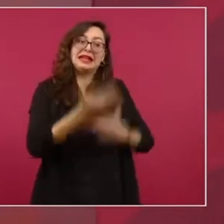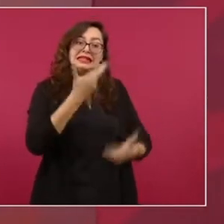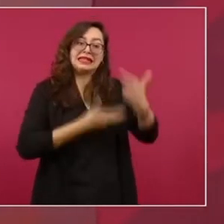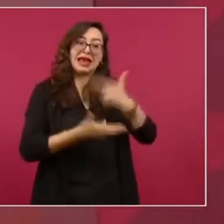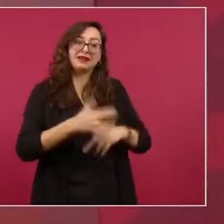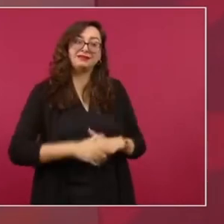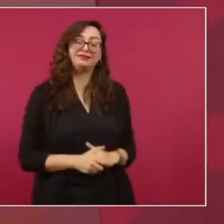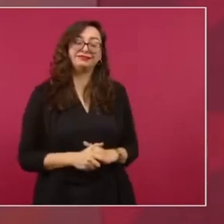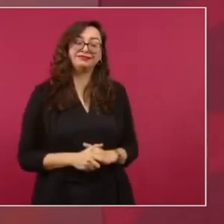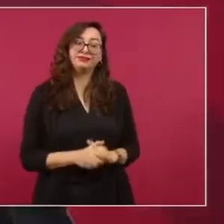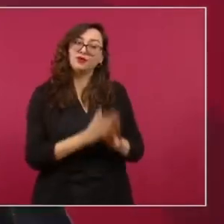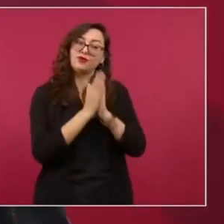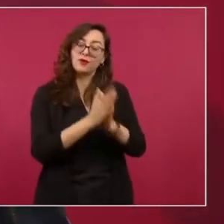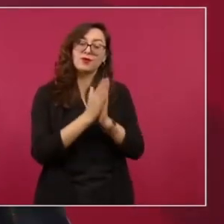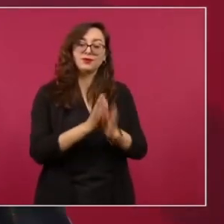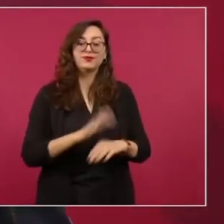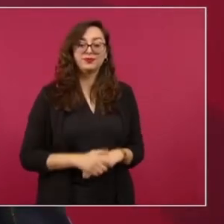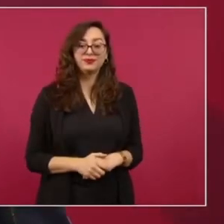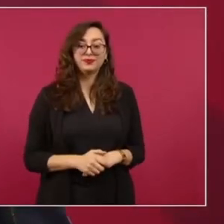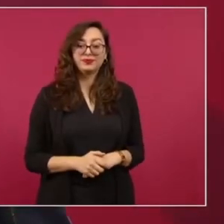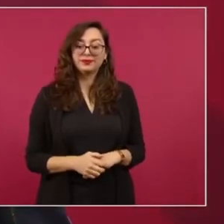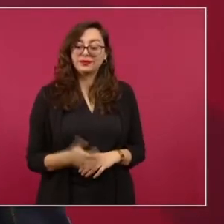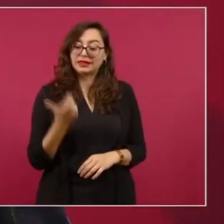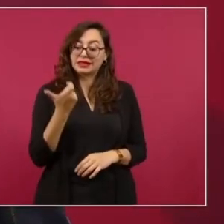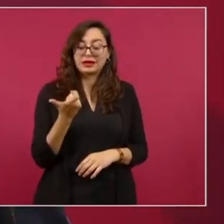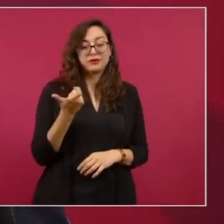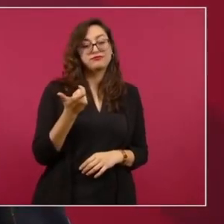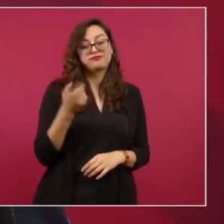la que nos correspondía